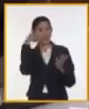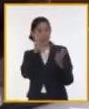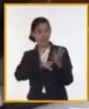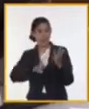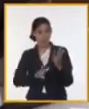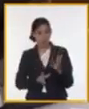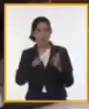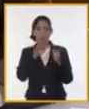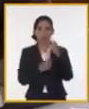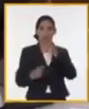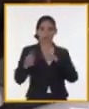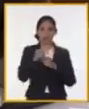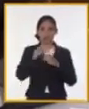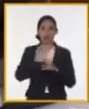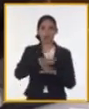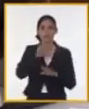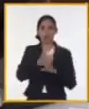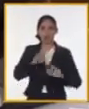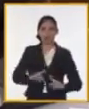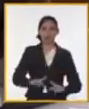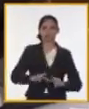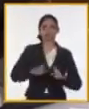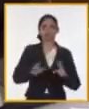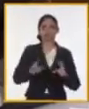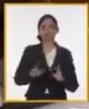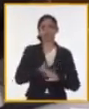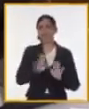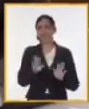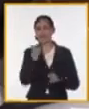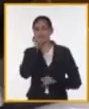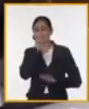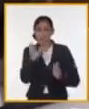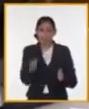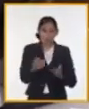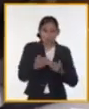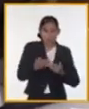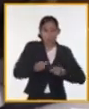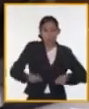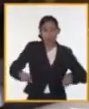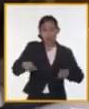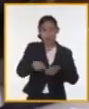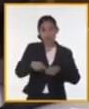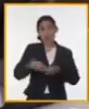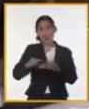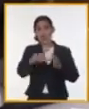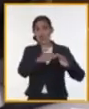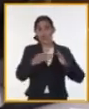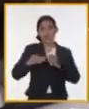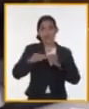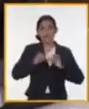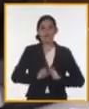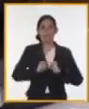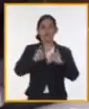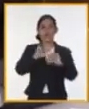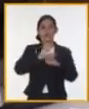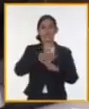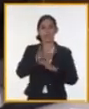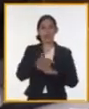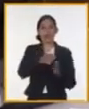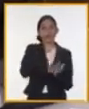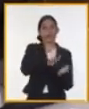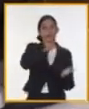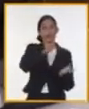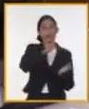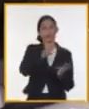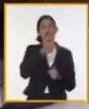llevar, después de la sesión final del Congreso, al barrio este nivel de debate, de análisis y de compromiso para la solución